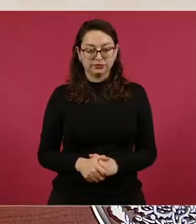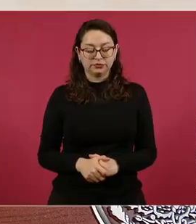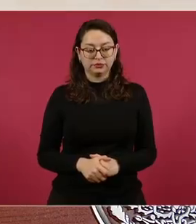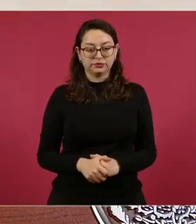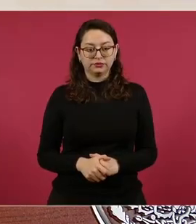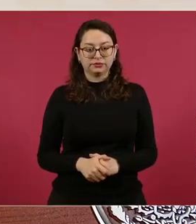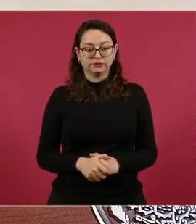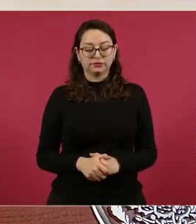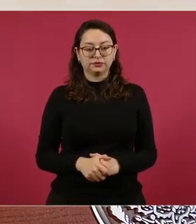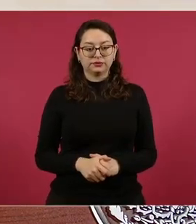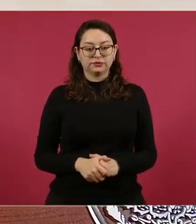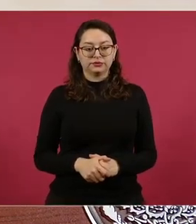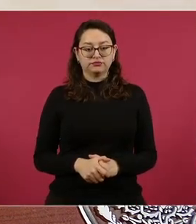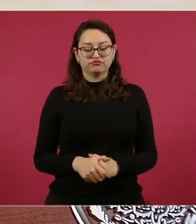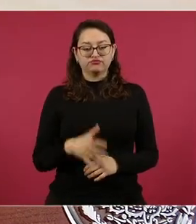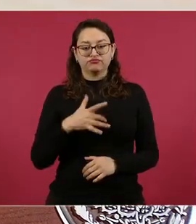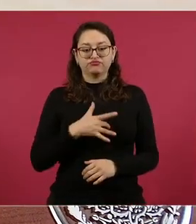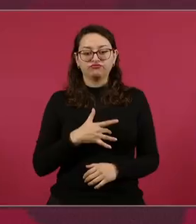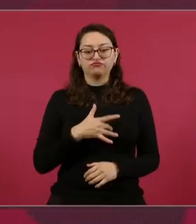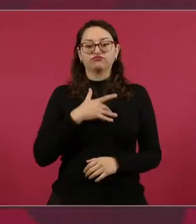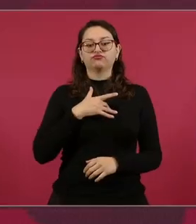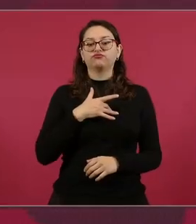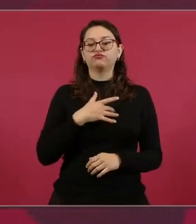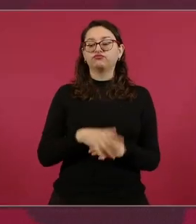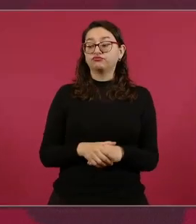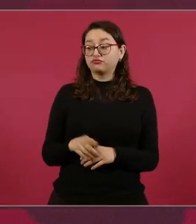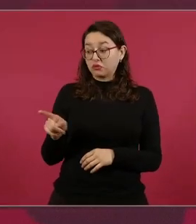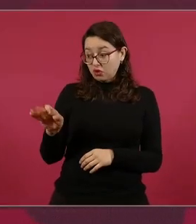Y él apoya a Fox.